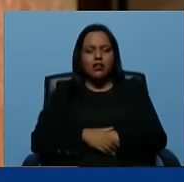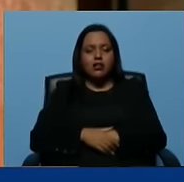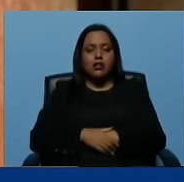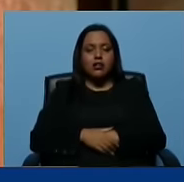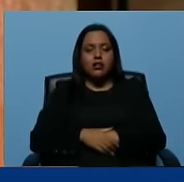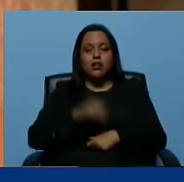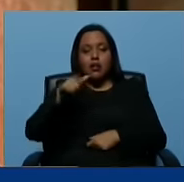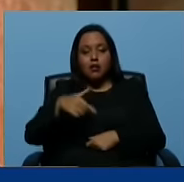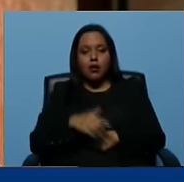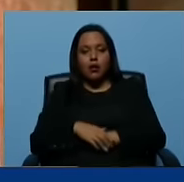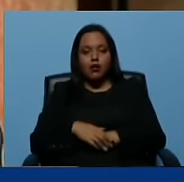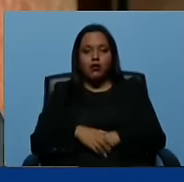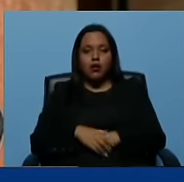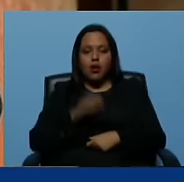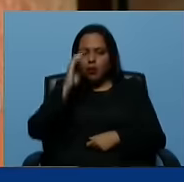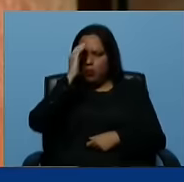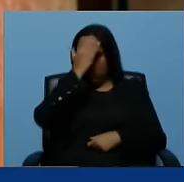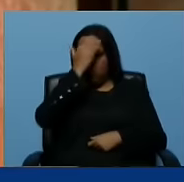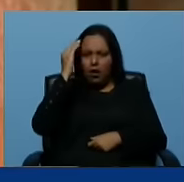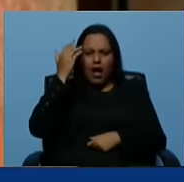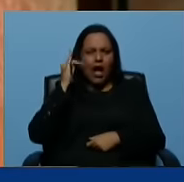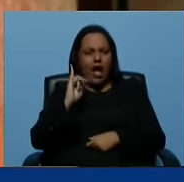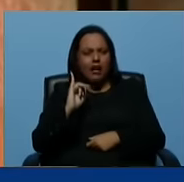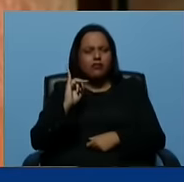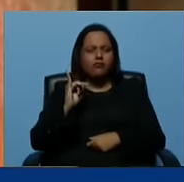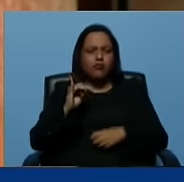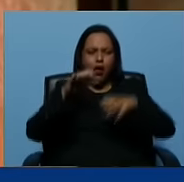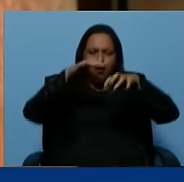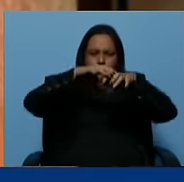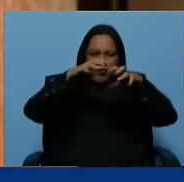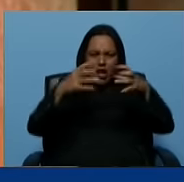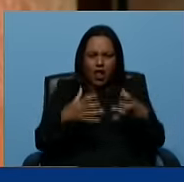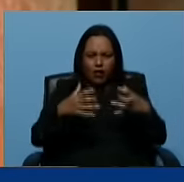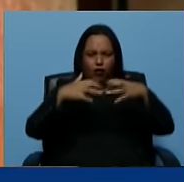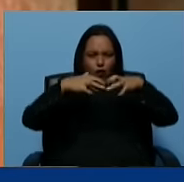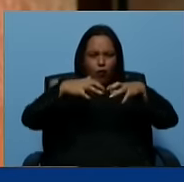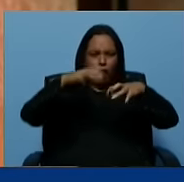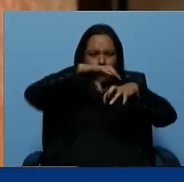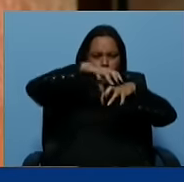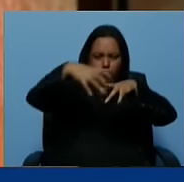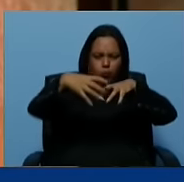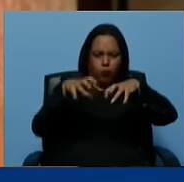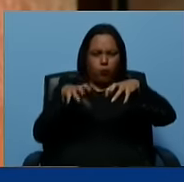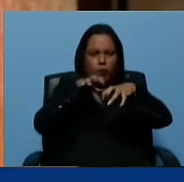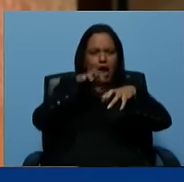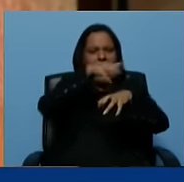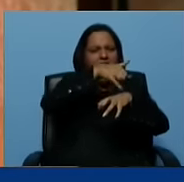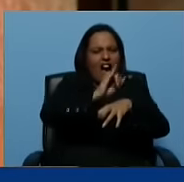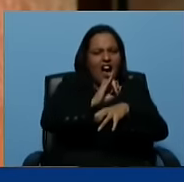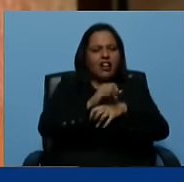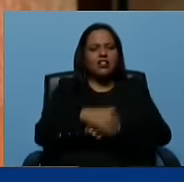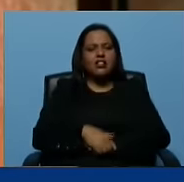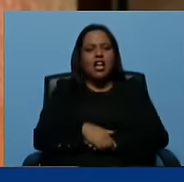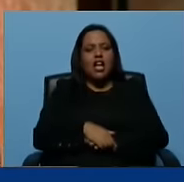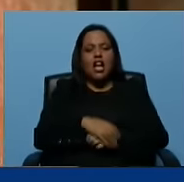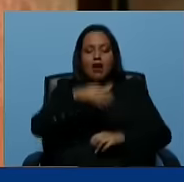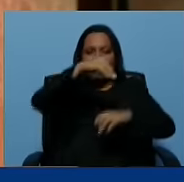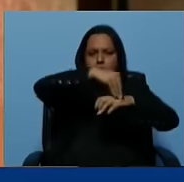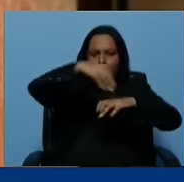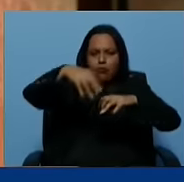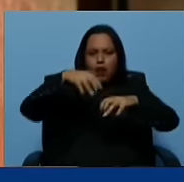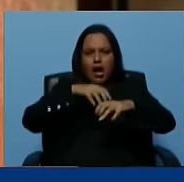el lóbulo frontal cingulado del cerebro. Hay partes del cerebro donde está establecido una emoción